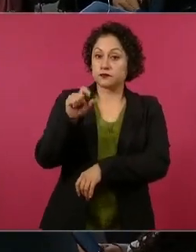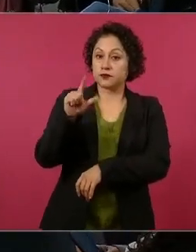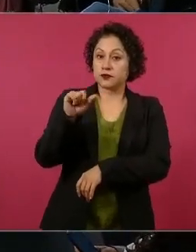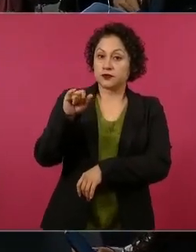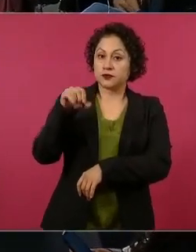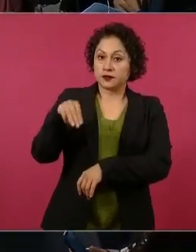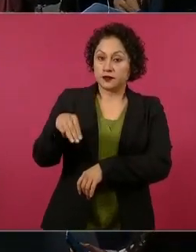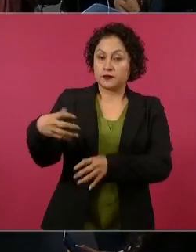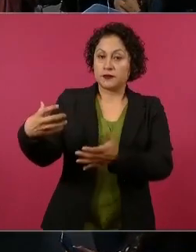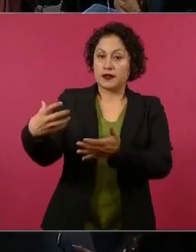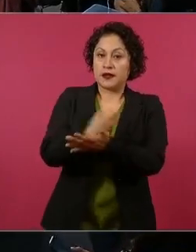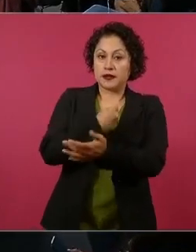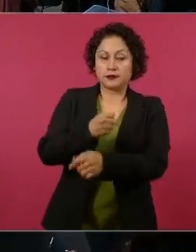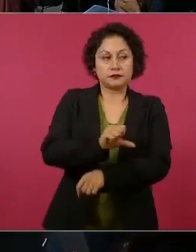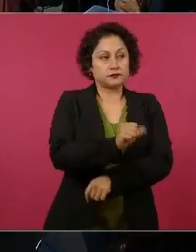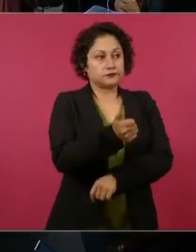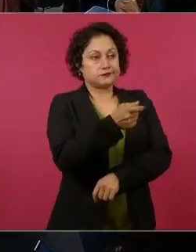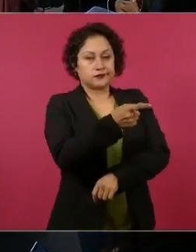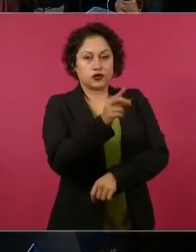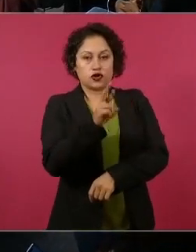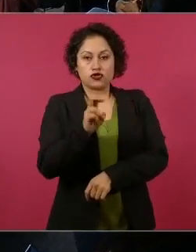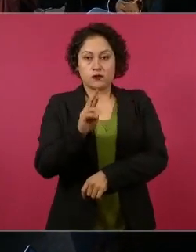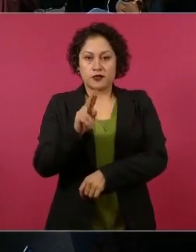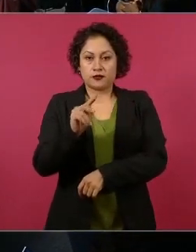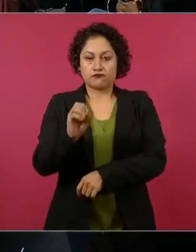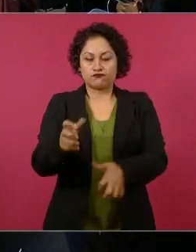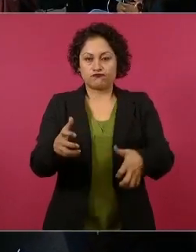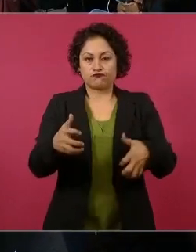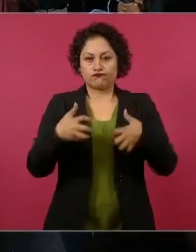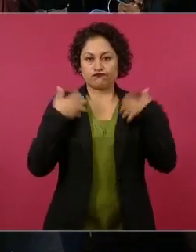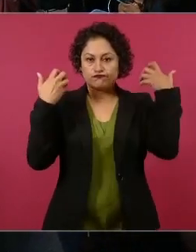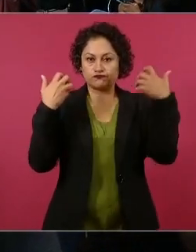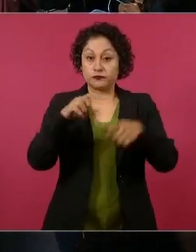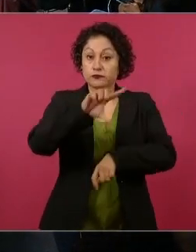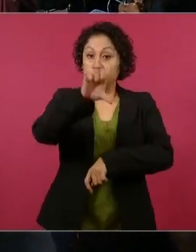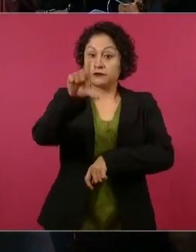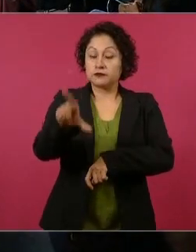Empiezan las subastas de los bancos. El primer banco